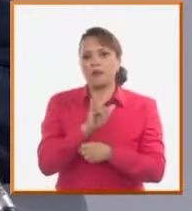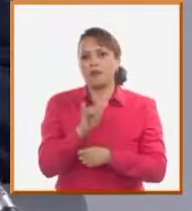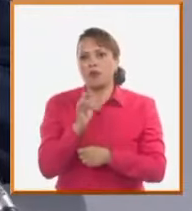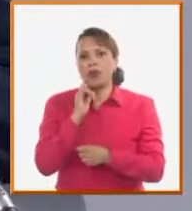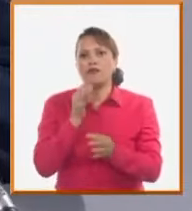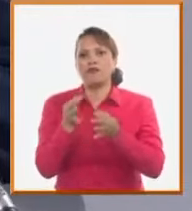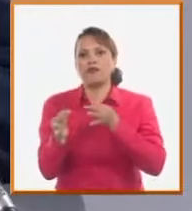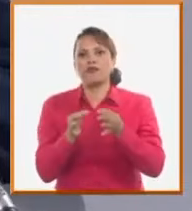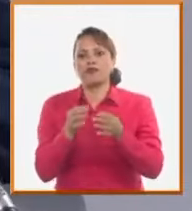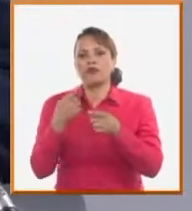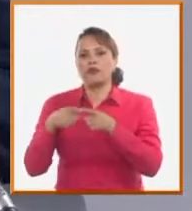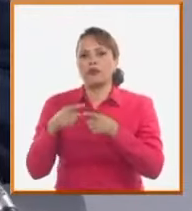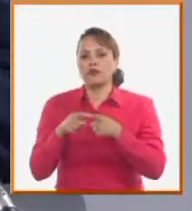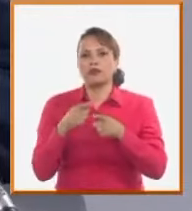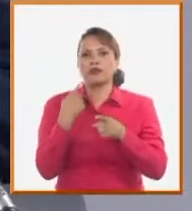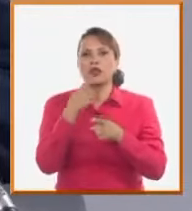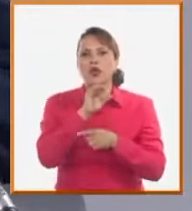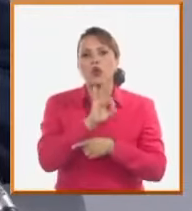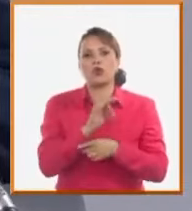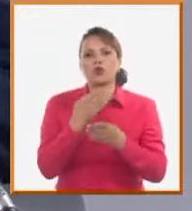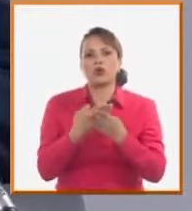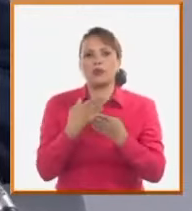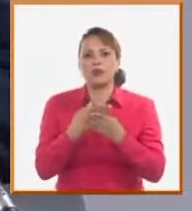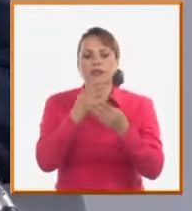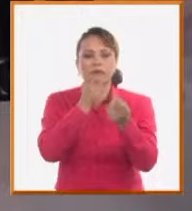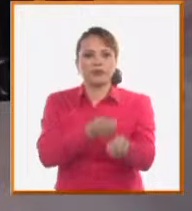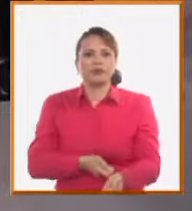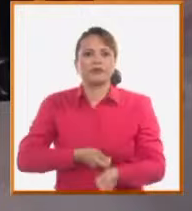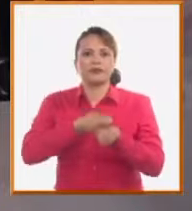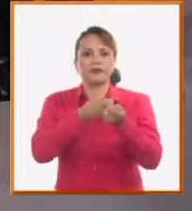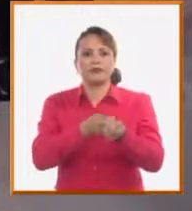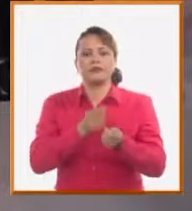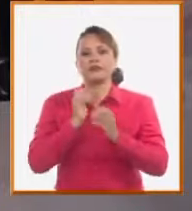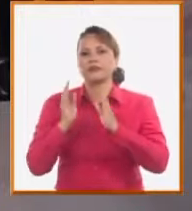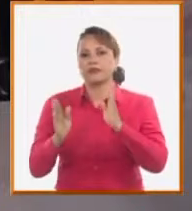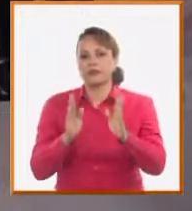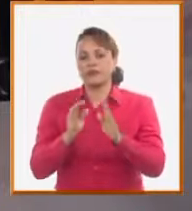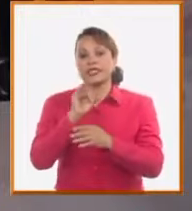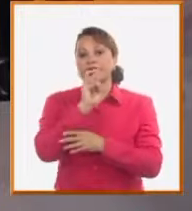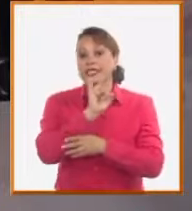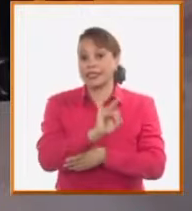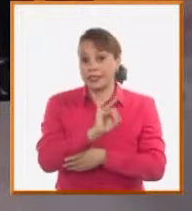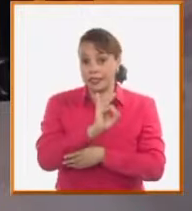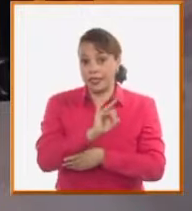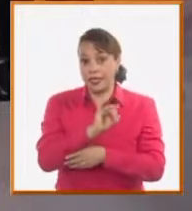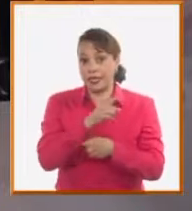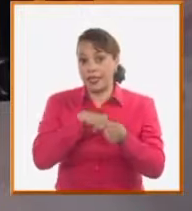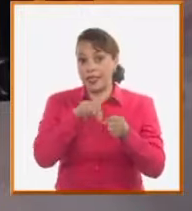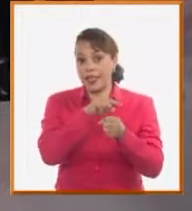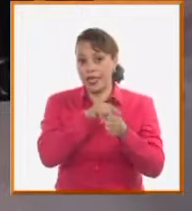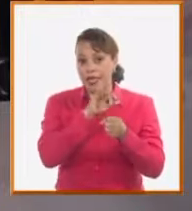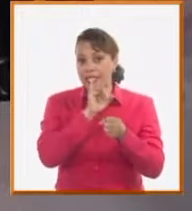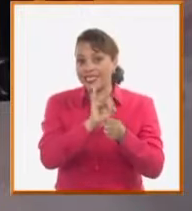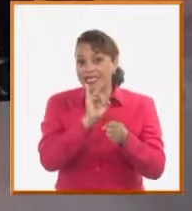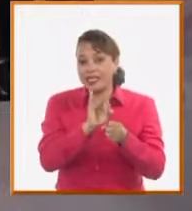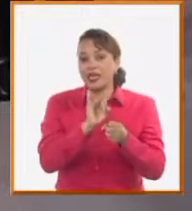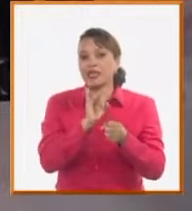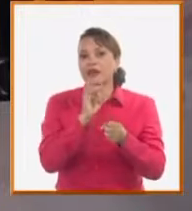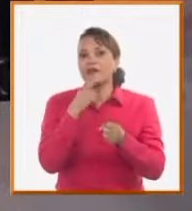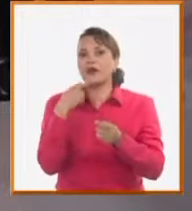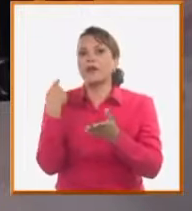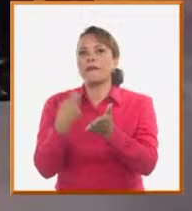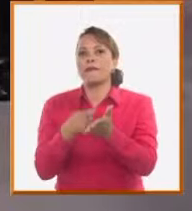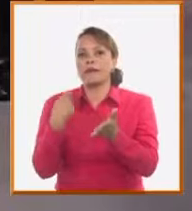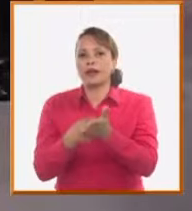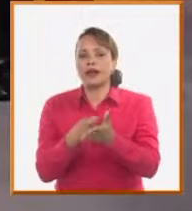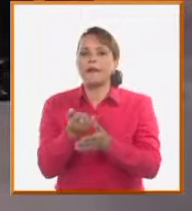del aseguramiento y de las 8 empresas agropecuarias que tienen en este sector, 7 de ellas fueron indemnizadas a partir